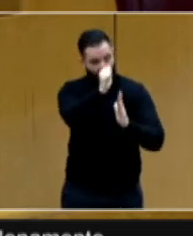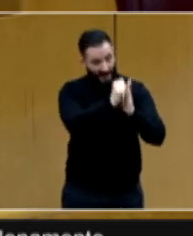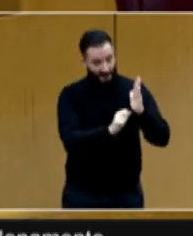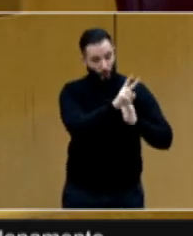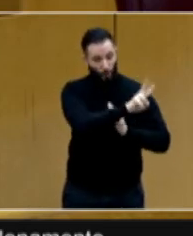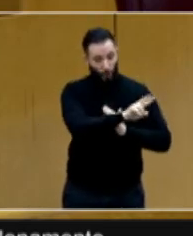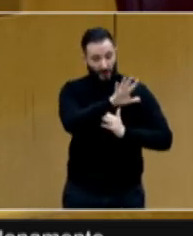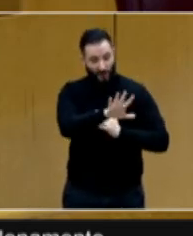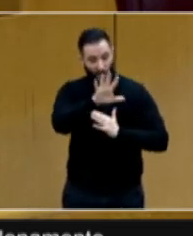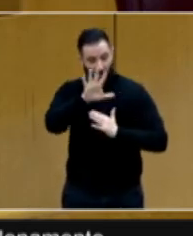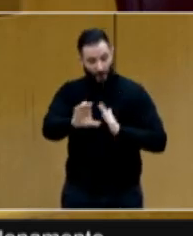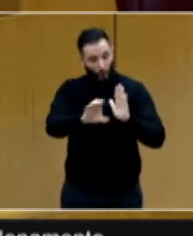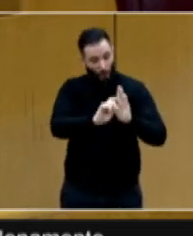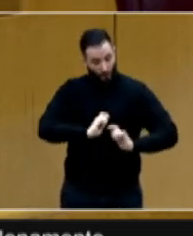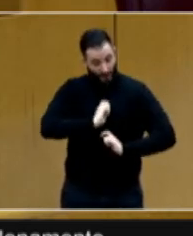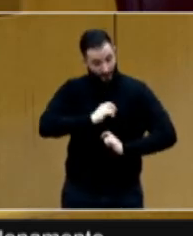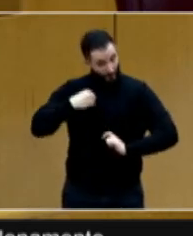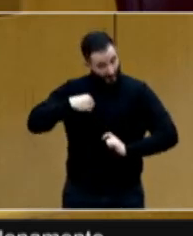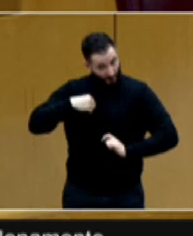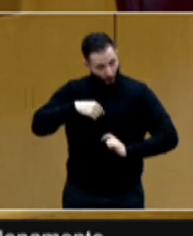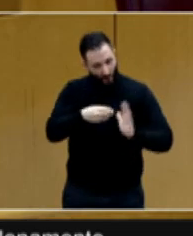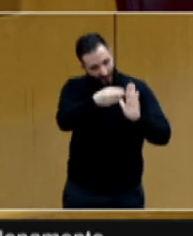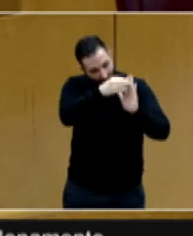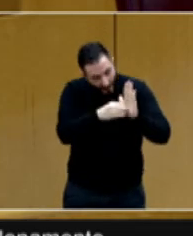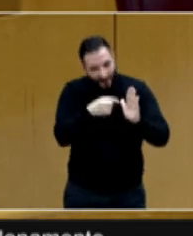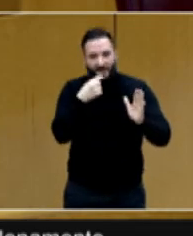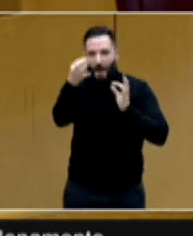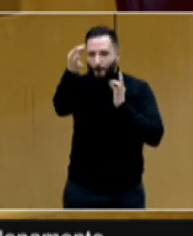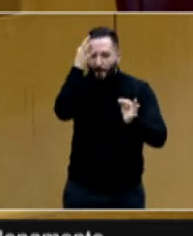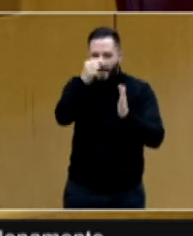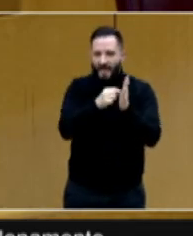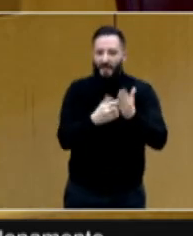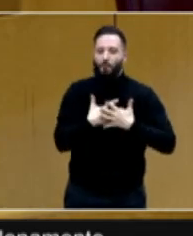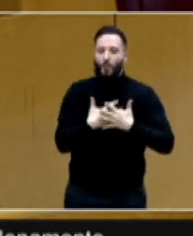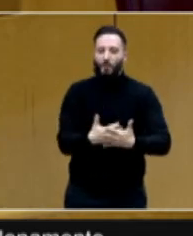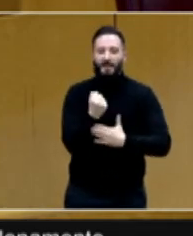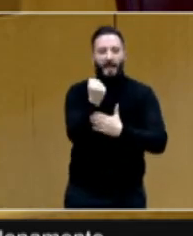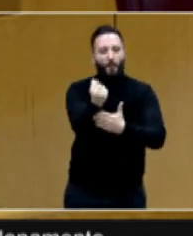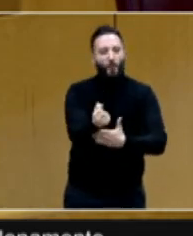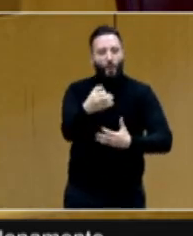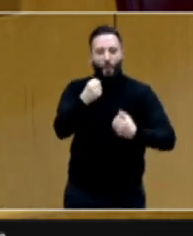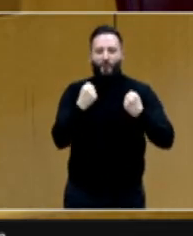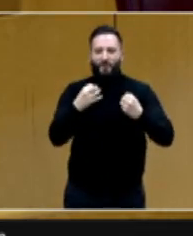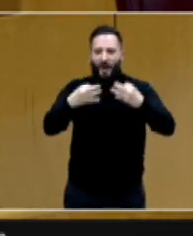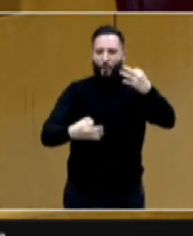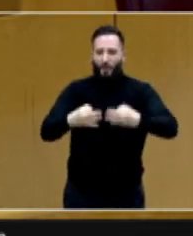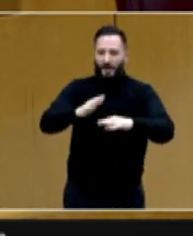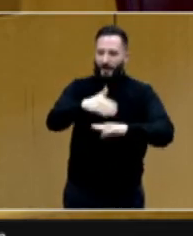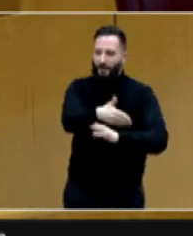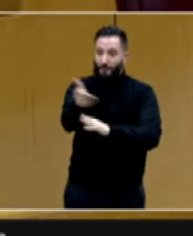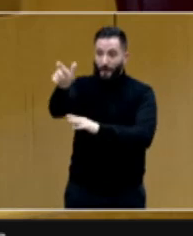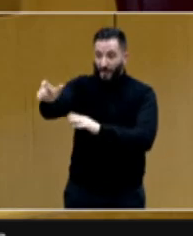255 del código civil dota a las medidas voluntarias de apoyo de la fuerza jurídica frente a terceras personas